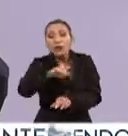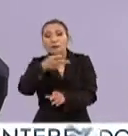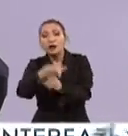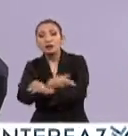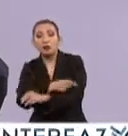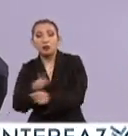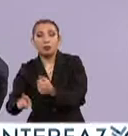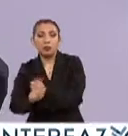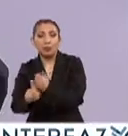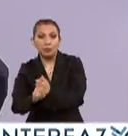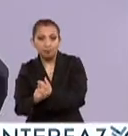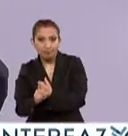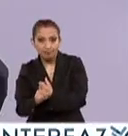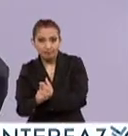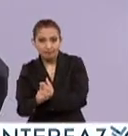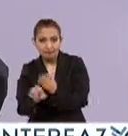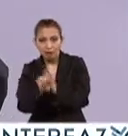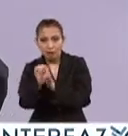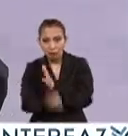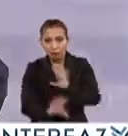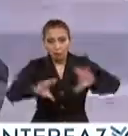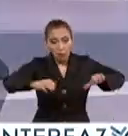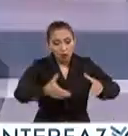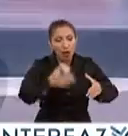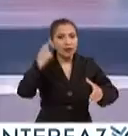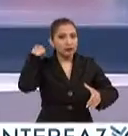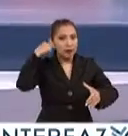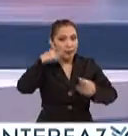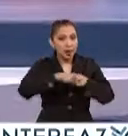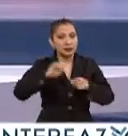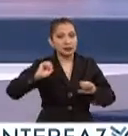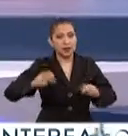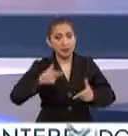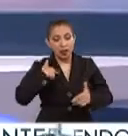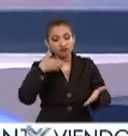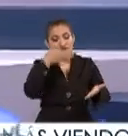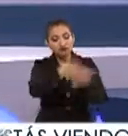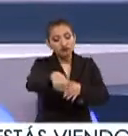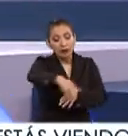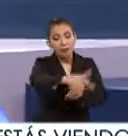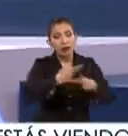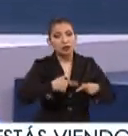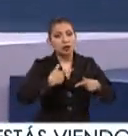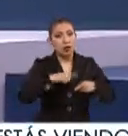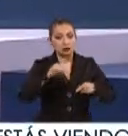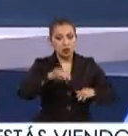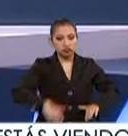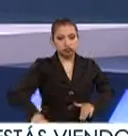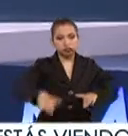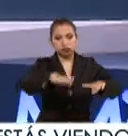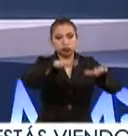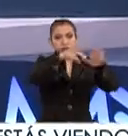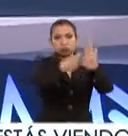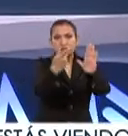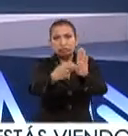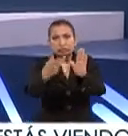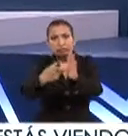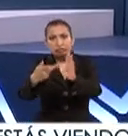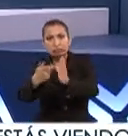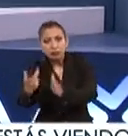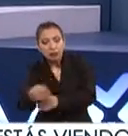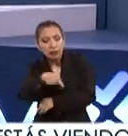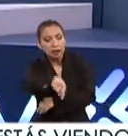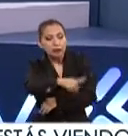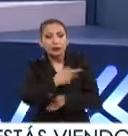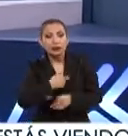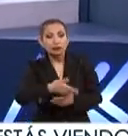de un desastre. Lo estamos haciendo, por ejemplo, en comunidades de Tabasco, de Chiapas, donde las gentes sufren inundaciones pues muy seguido, ¿no? Y la